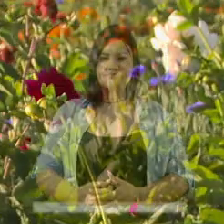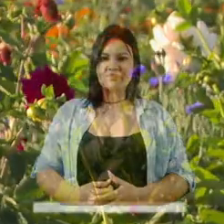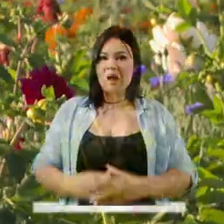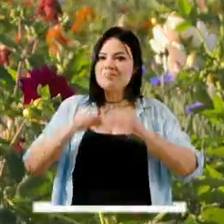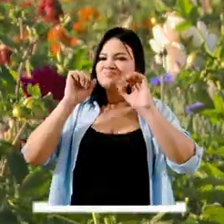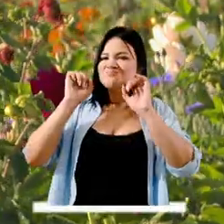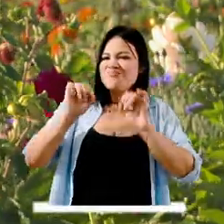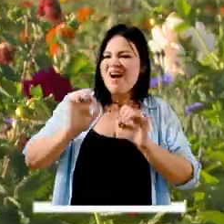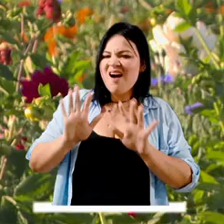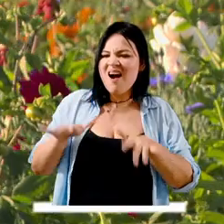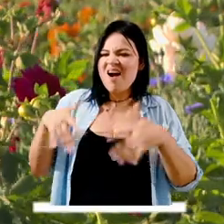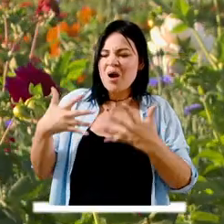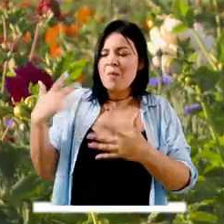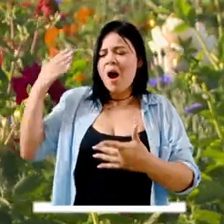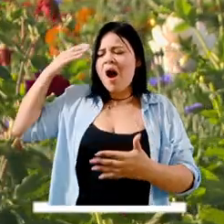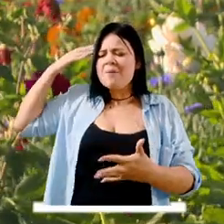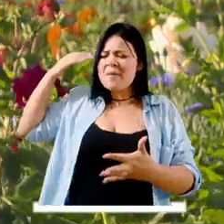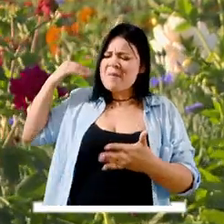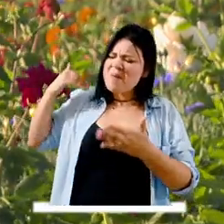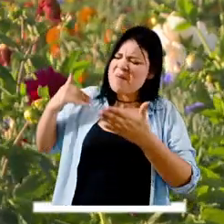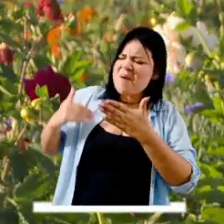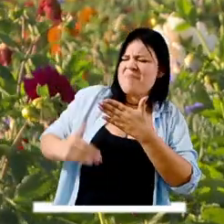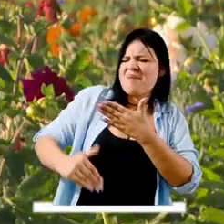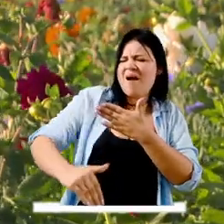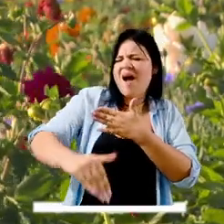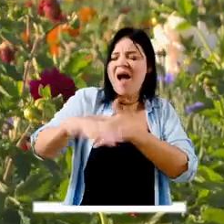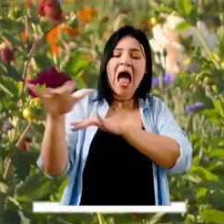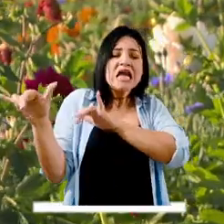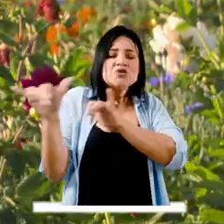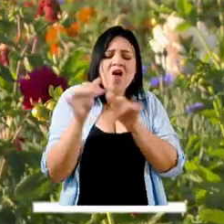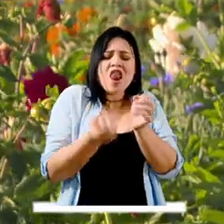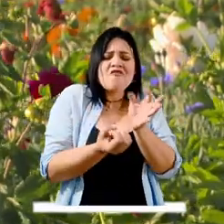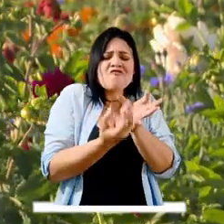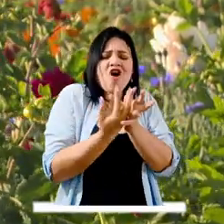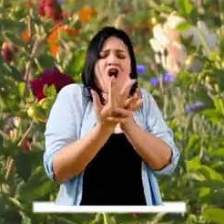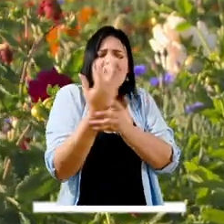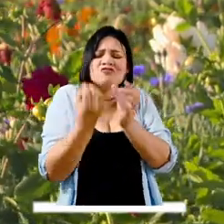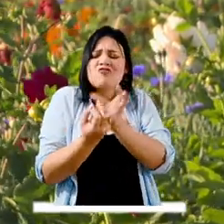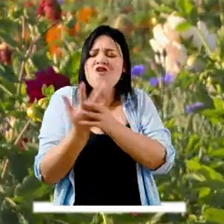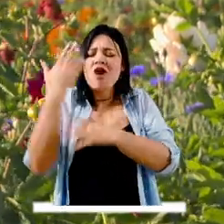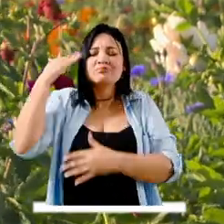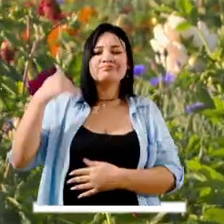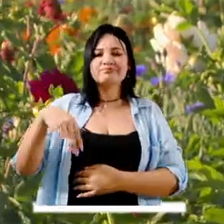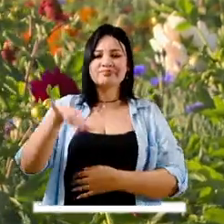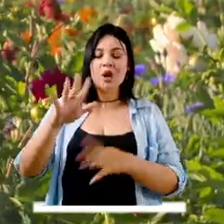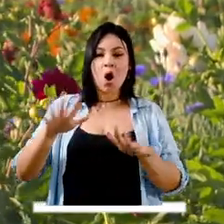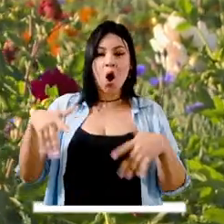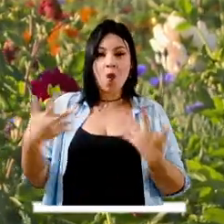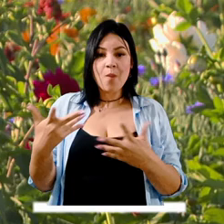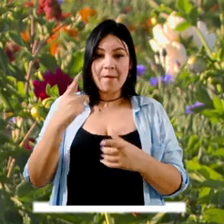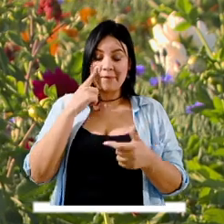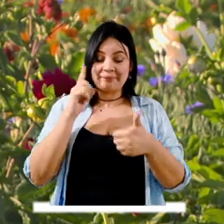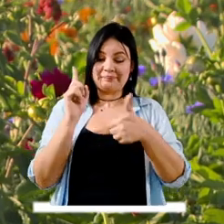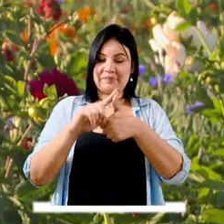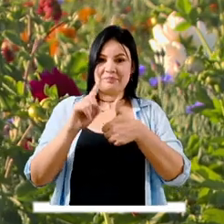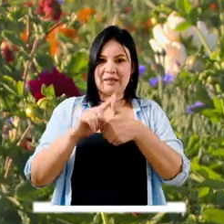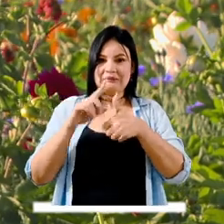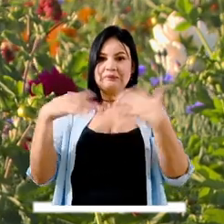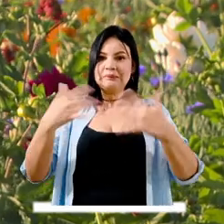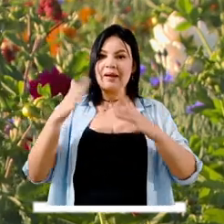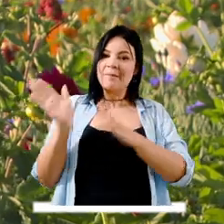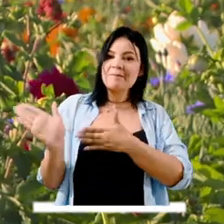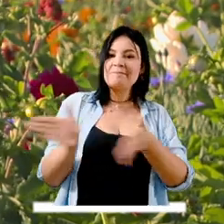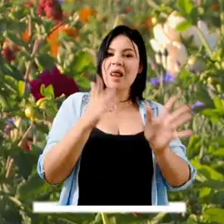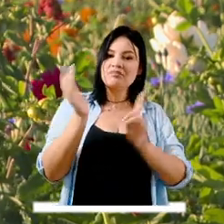Para que esto sea posible y se conserve como una eterna primavera, es muy importante primero, creo que desarrollar los puntos del plan